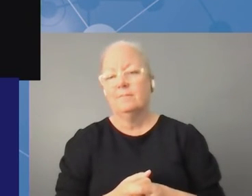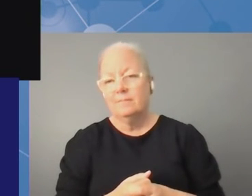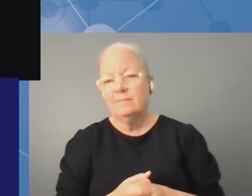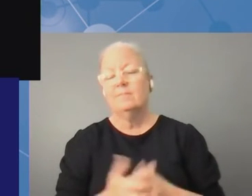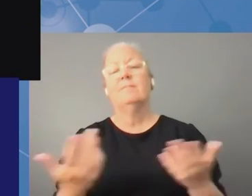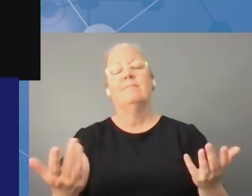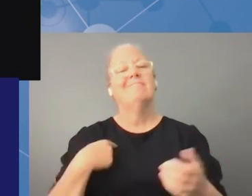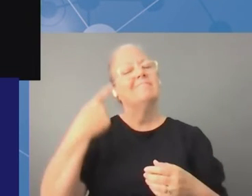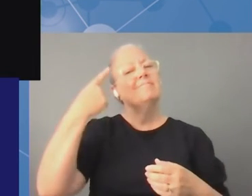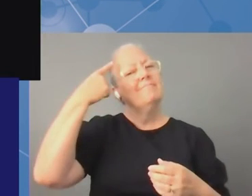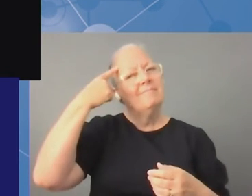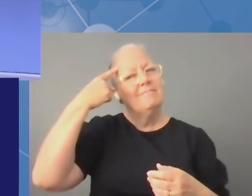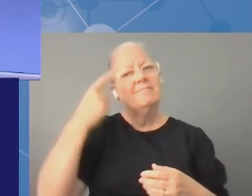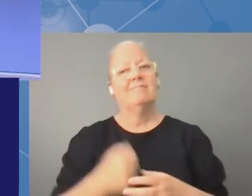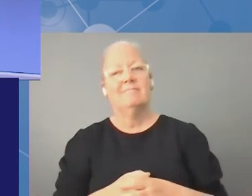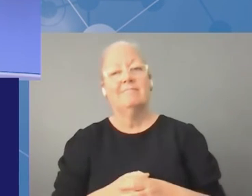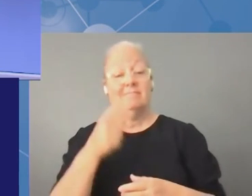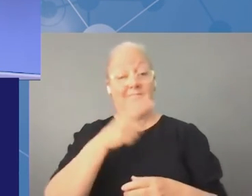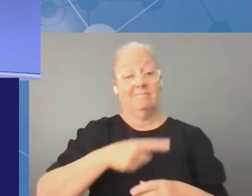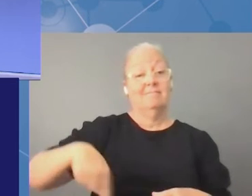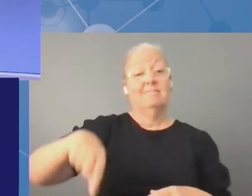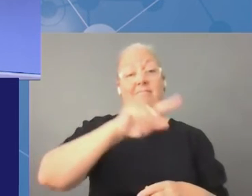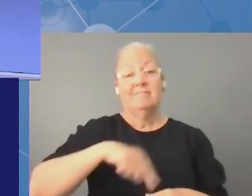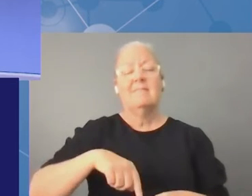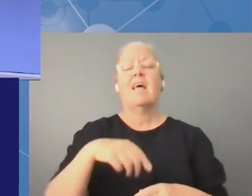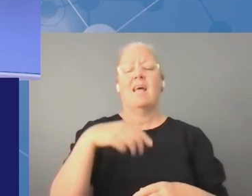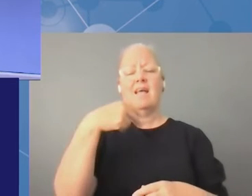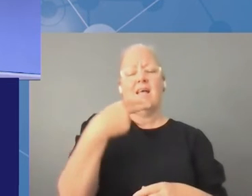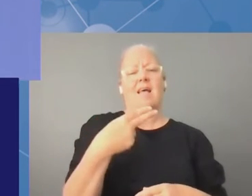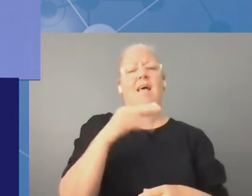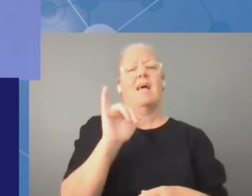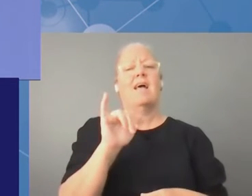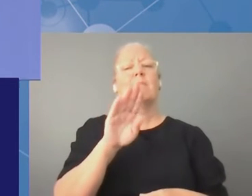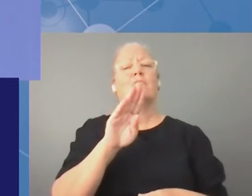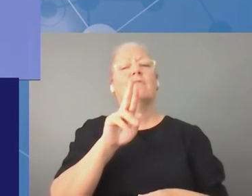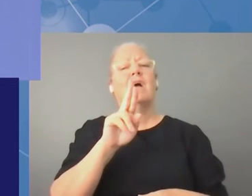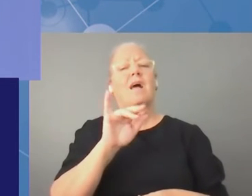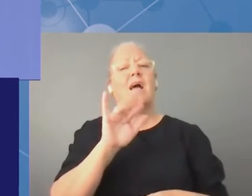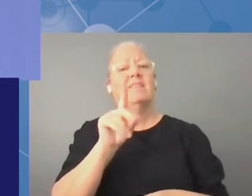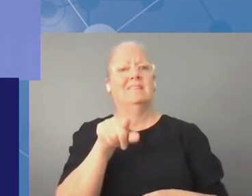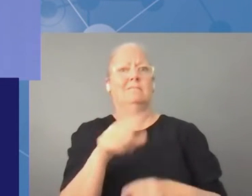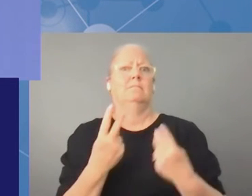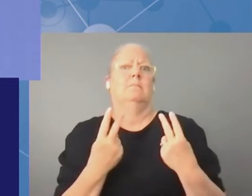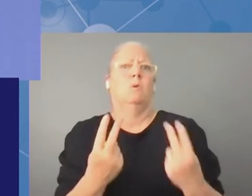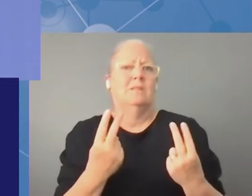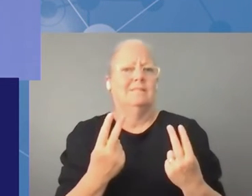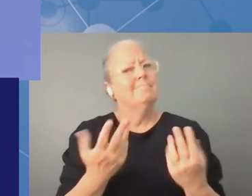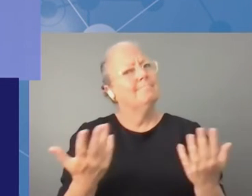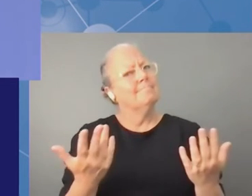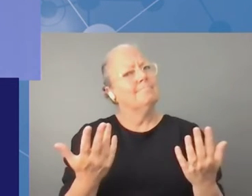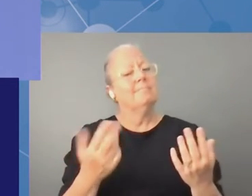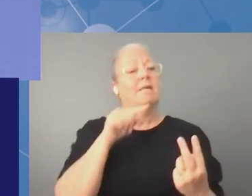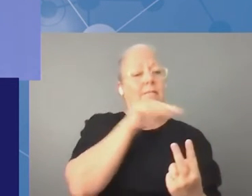una confirmación de que este formato híbrido es un formato muy